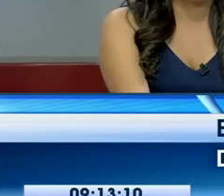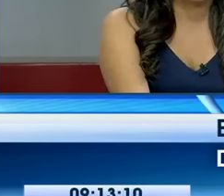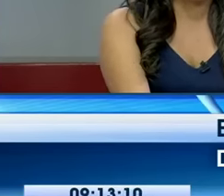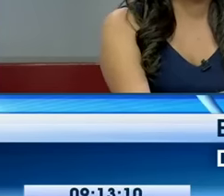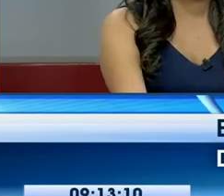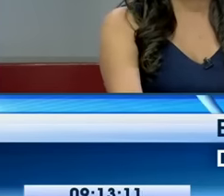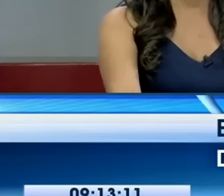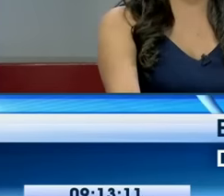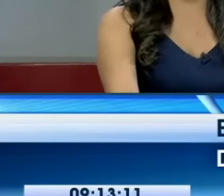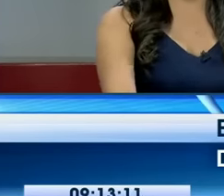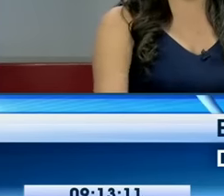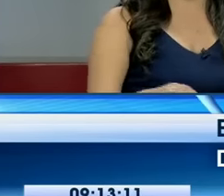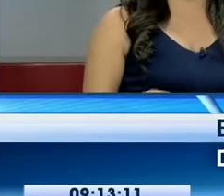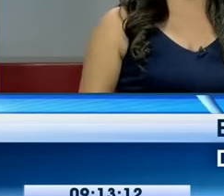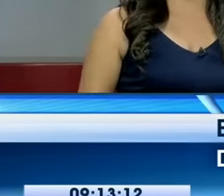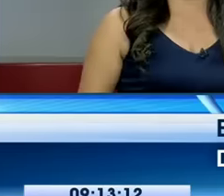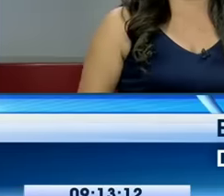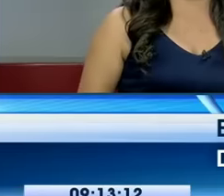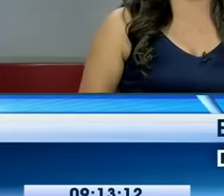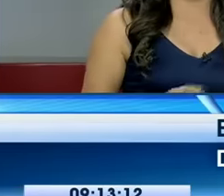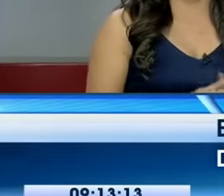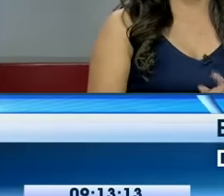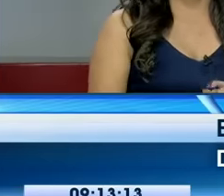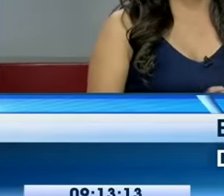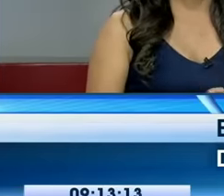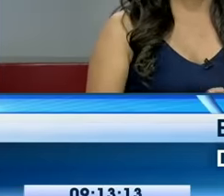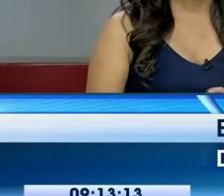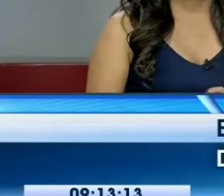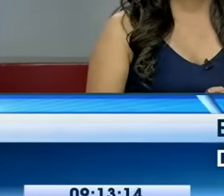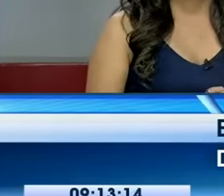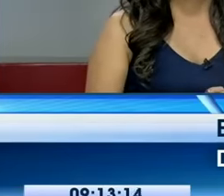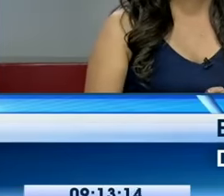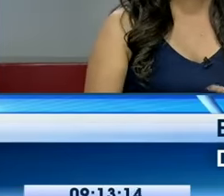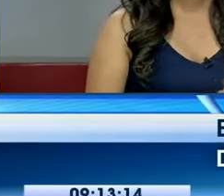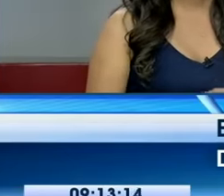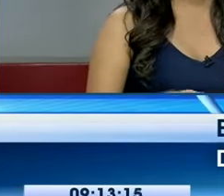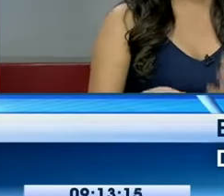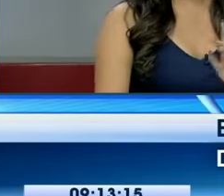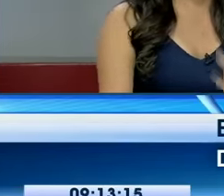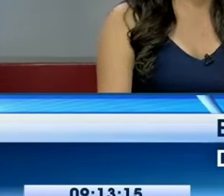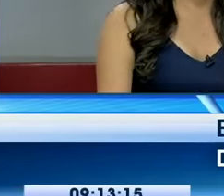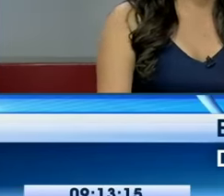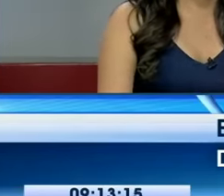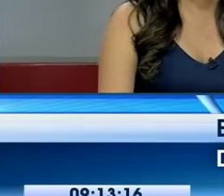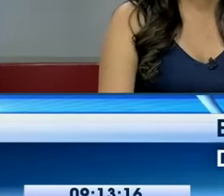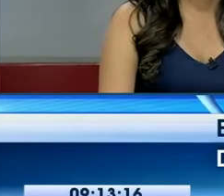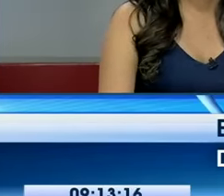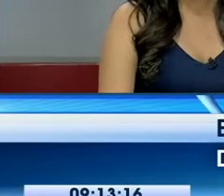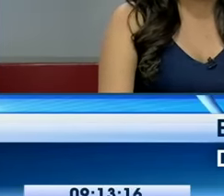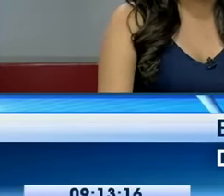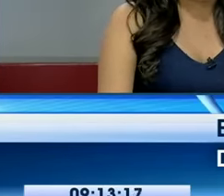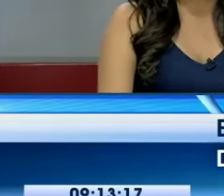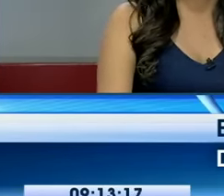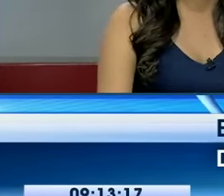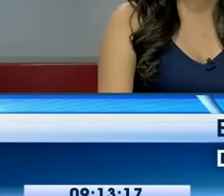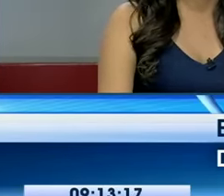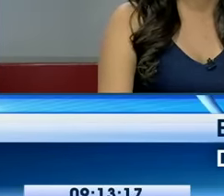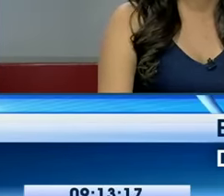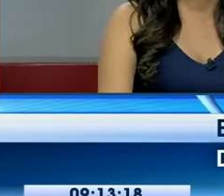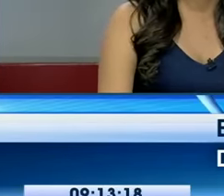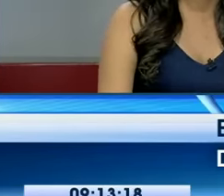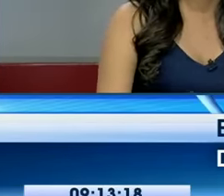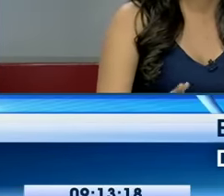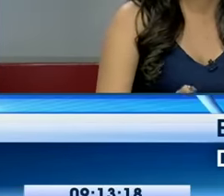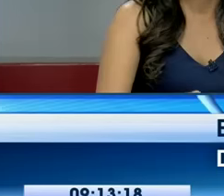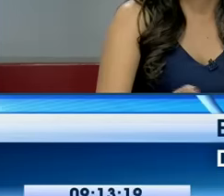mentira. Pide por internet las legumbres, le van a dejar a la casa, le mandan por correo. Oiga, lo que sí sería interesante es que la ciudadanía